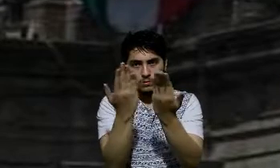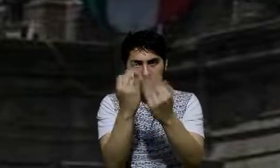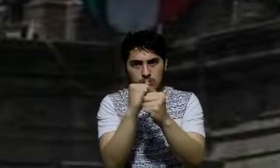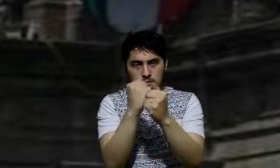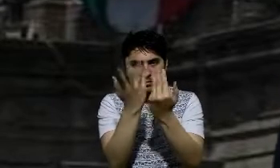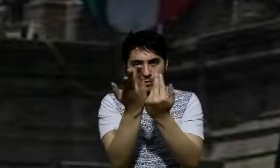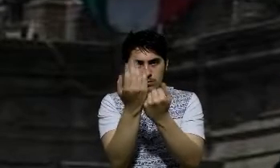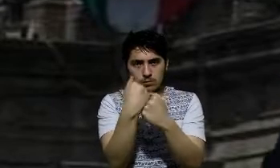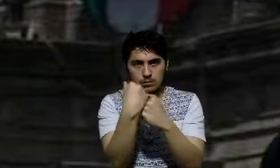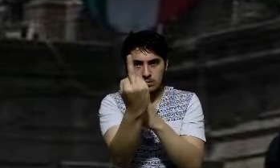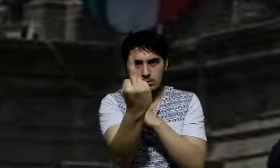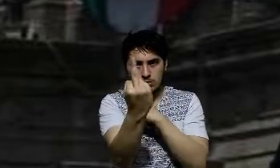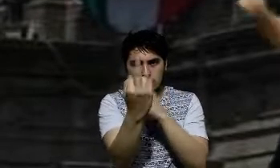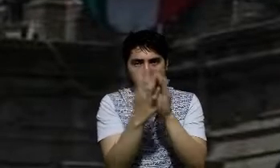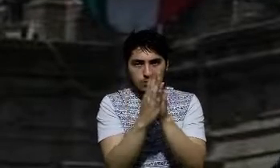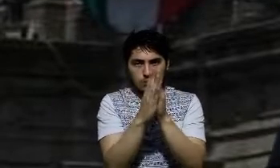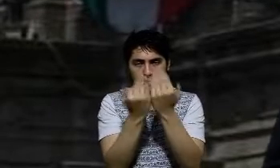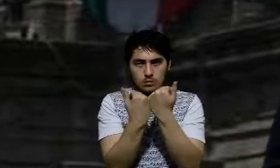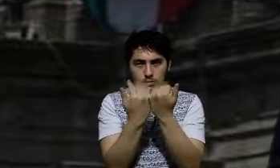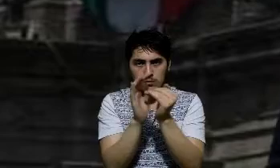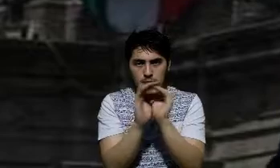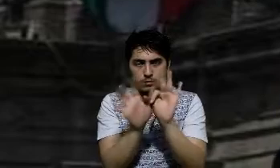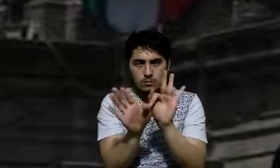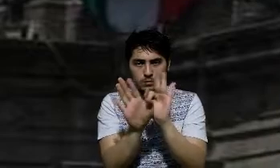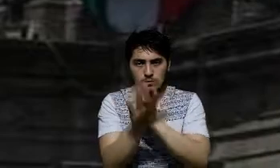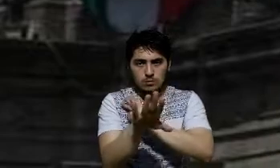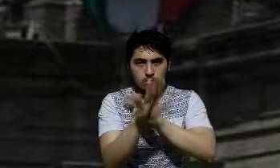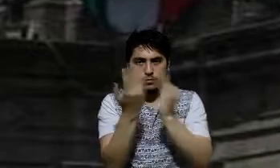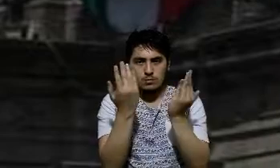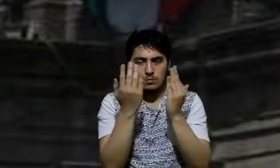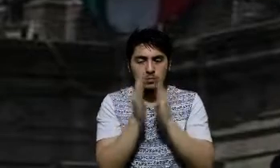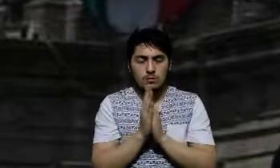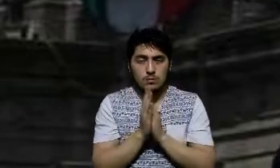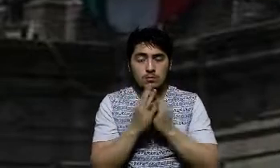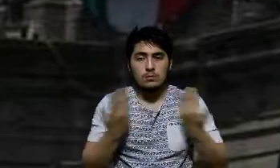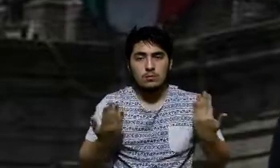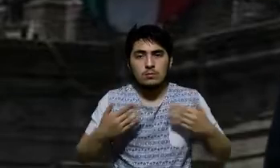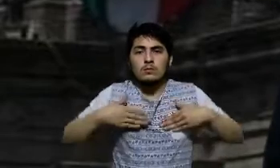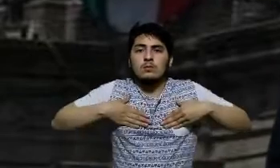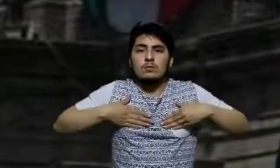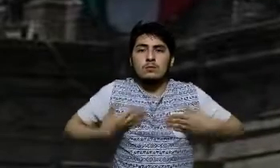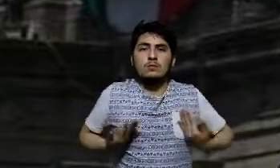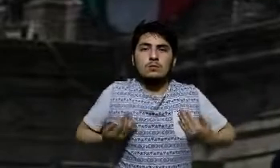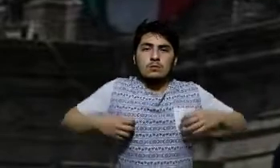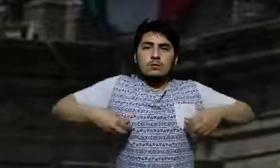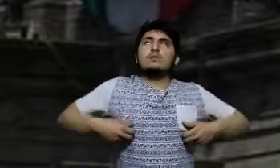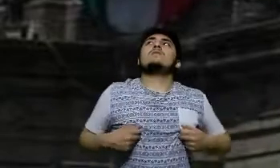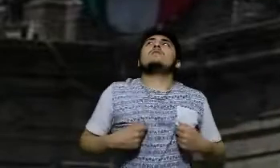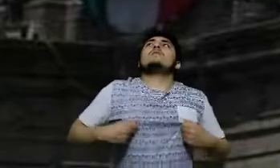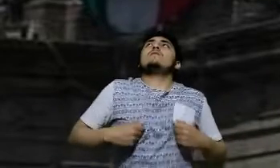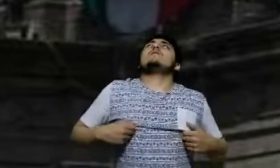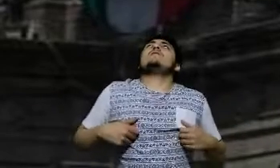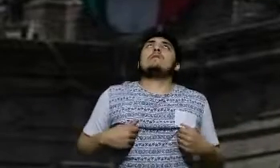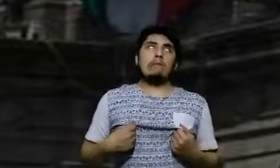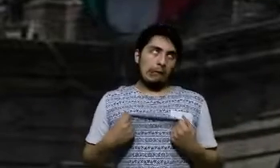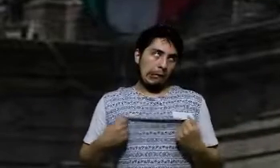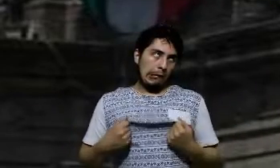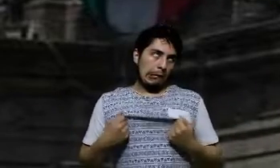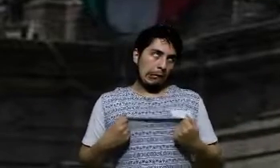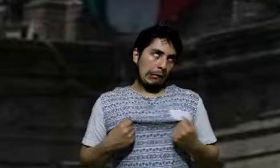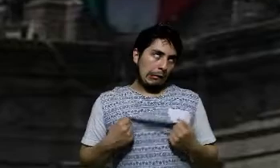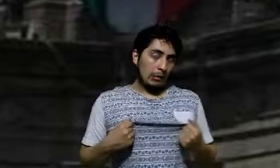el dinero, este es quien la trabaja. Ah, no, en la tierra, ¿verdad? Ahora el dinero es del hombre que